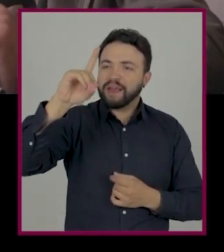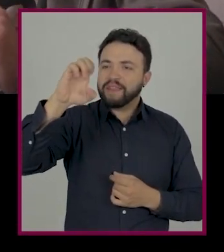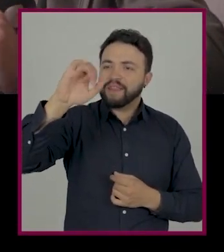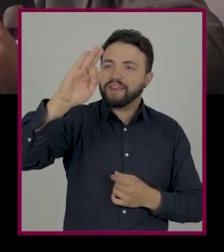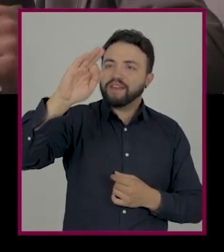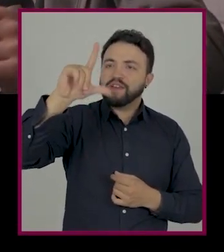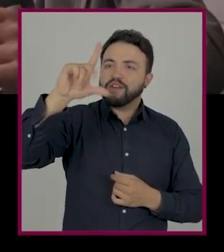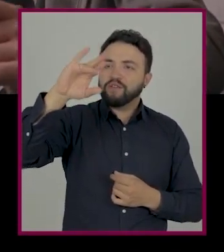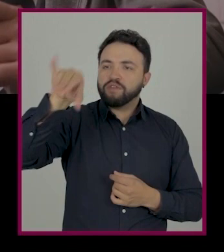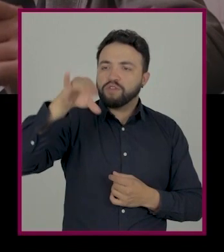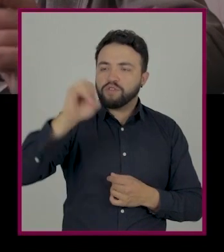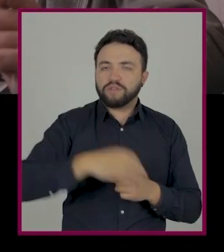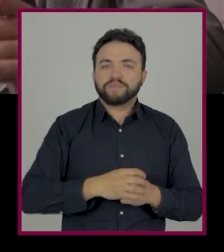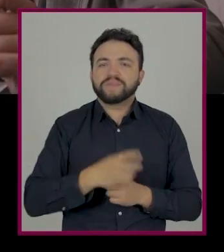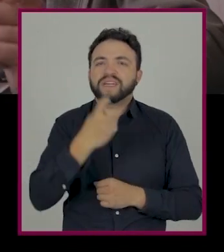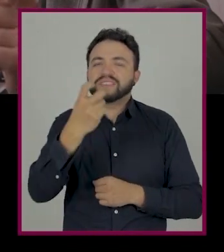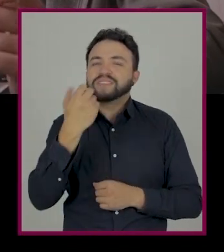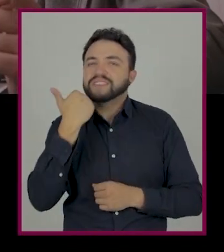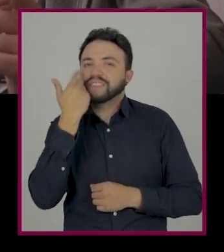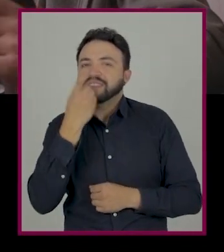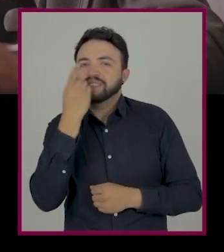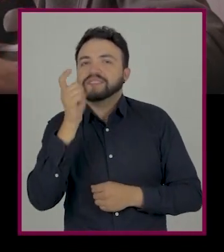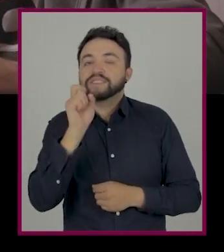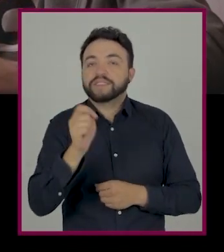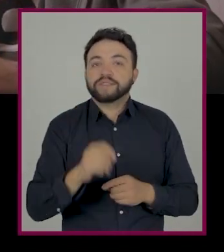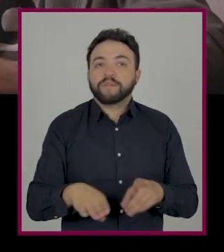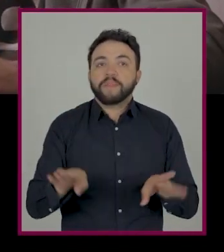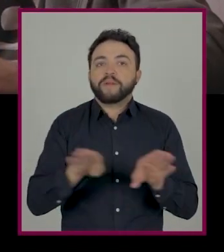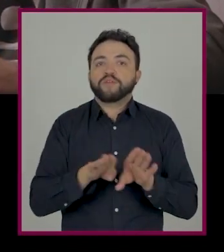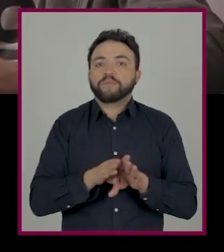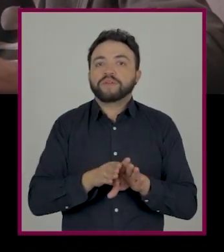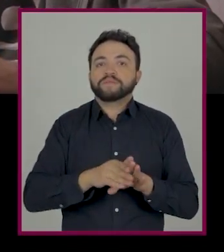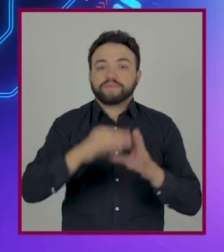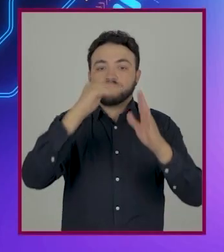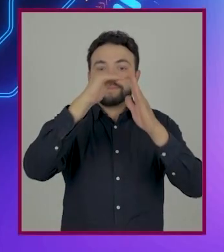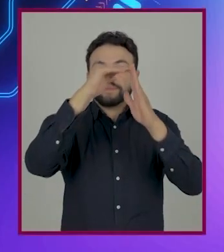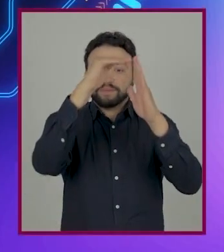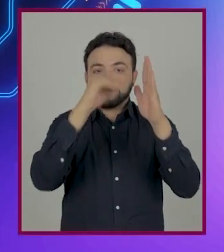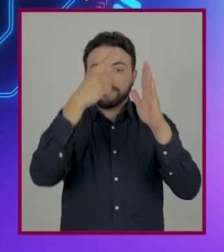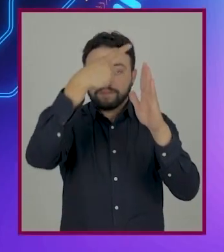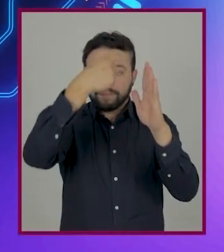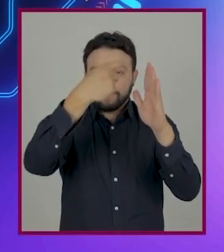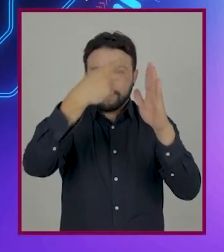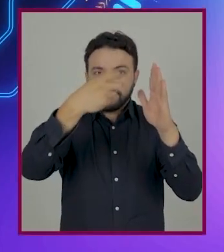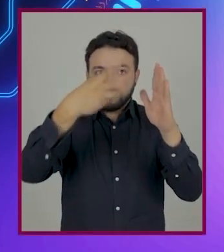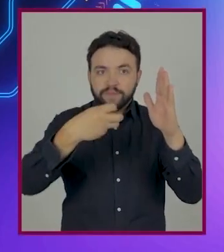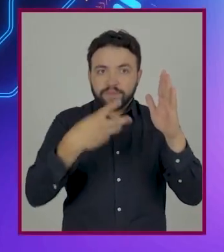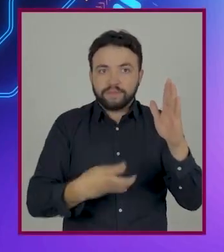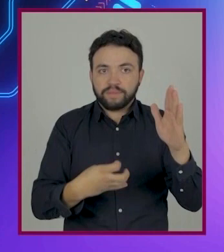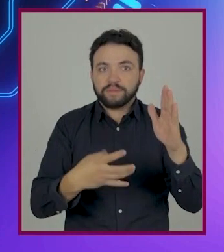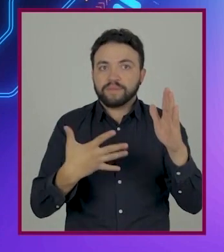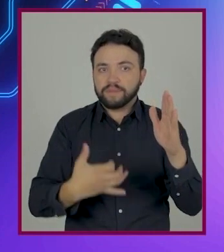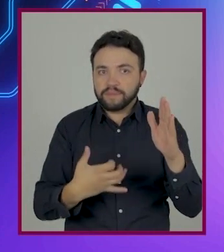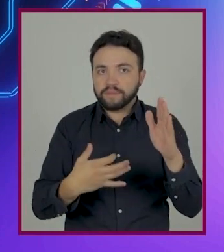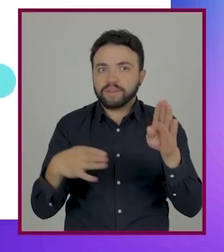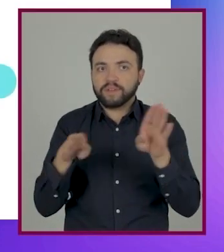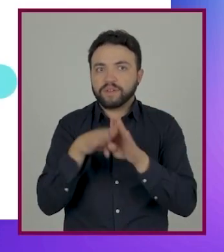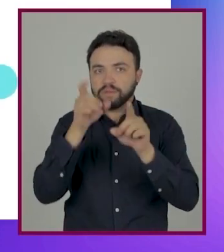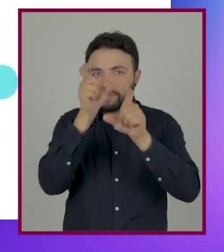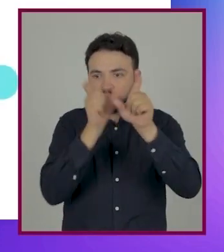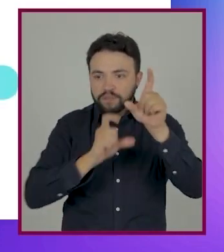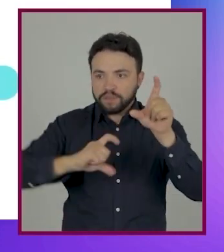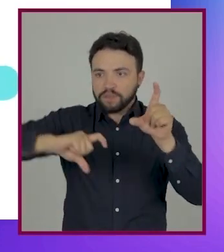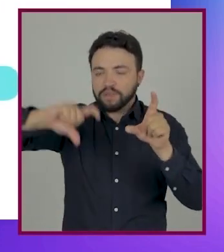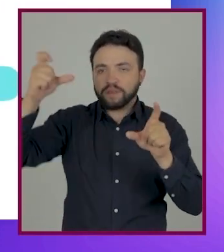¿podrías explicarnos qué es un diagrama de flujo? Por supuesto, Juanma. Un diagrama de flujo es un diagrama que describe